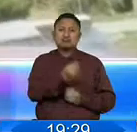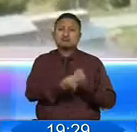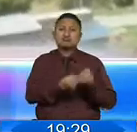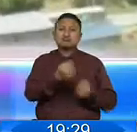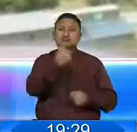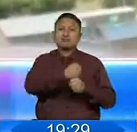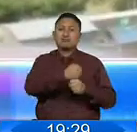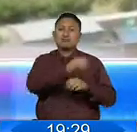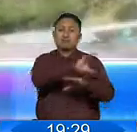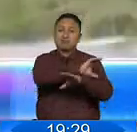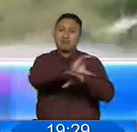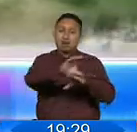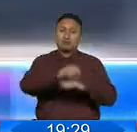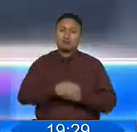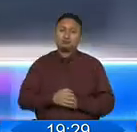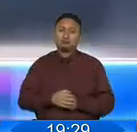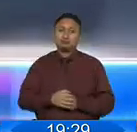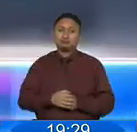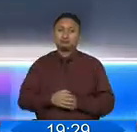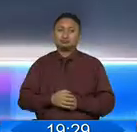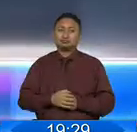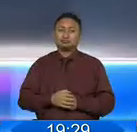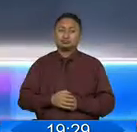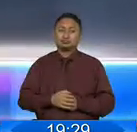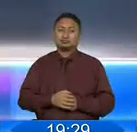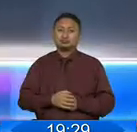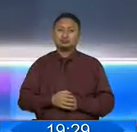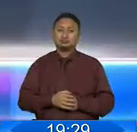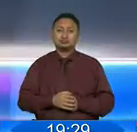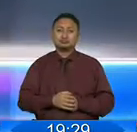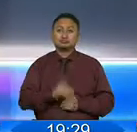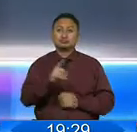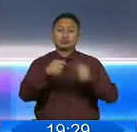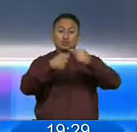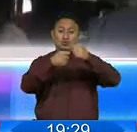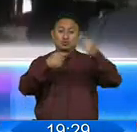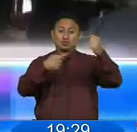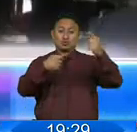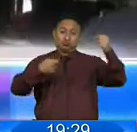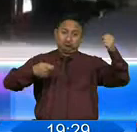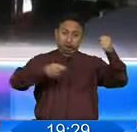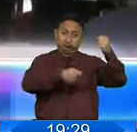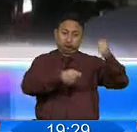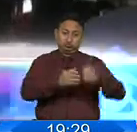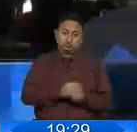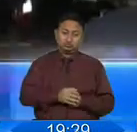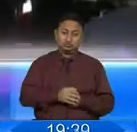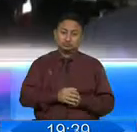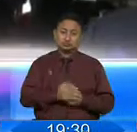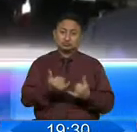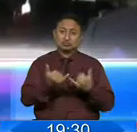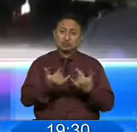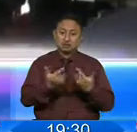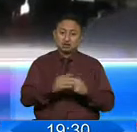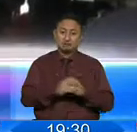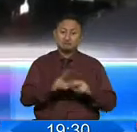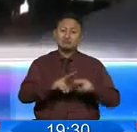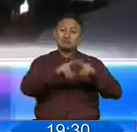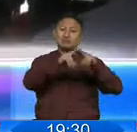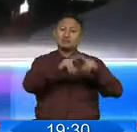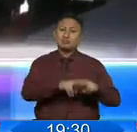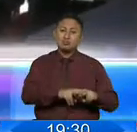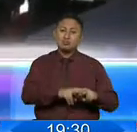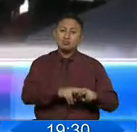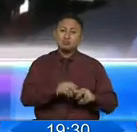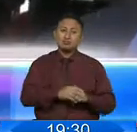del campo en esta zona fronteriza. Fue asesinada con arma blanca y se está llevando a cabo la verificación